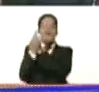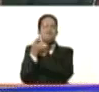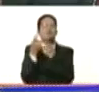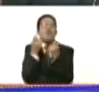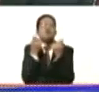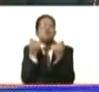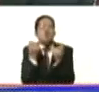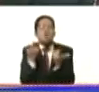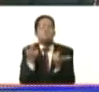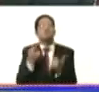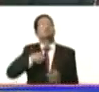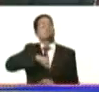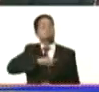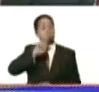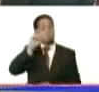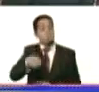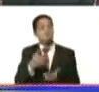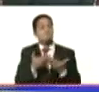Tenemos que estudiar